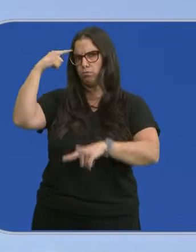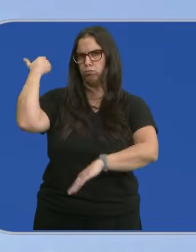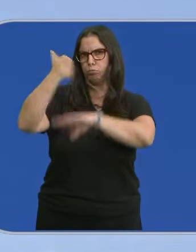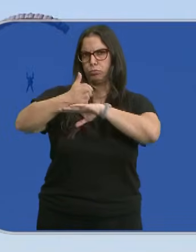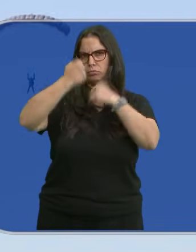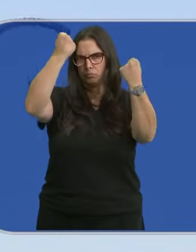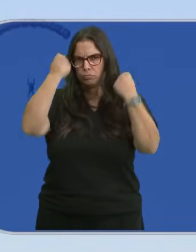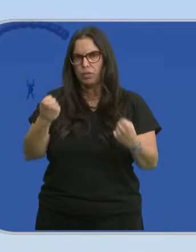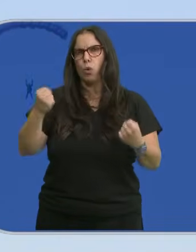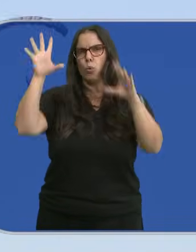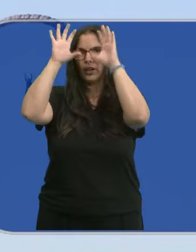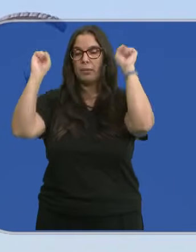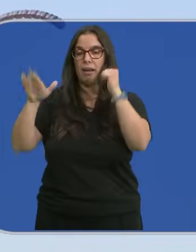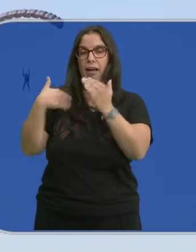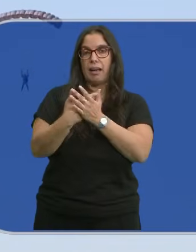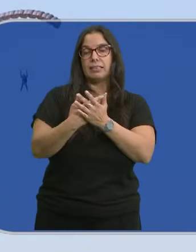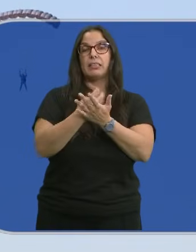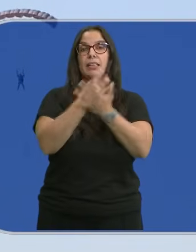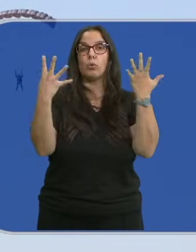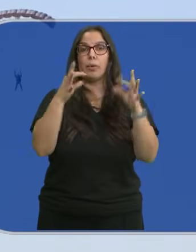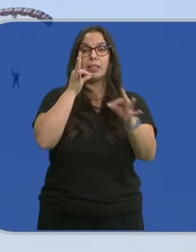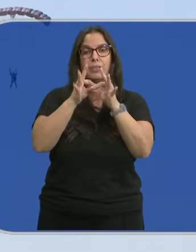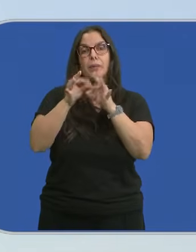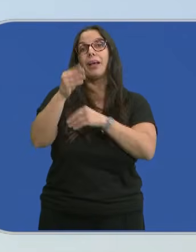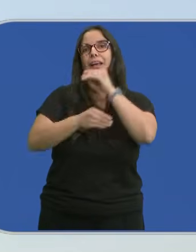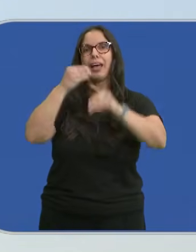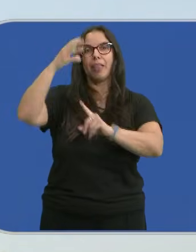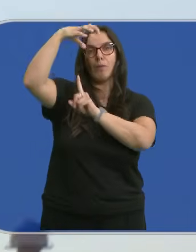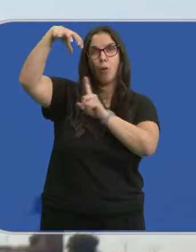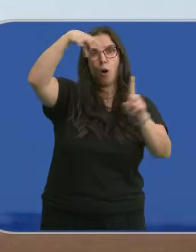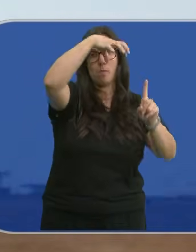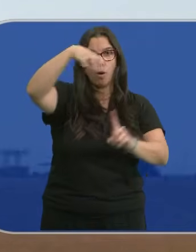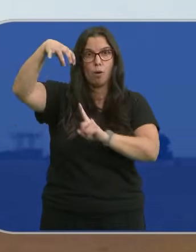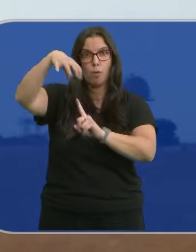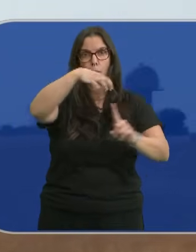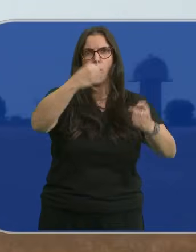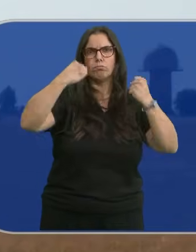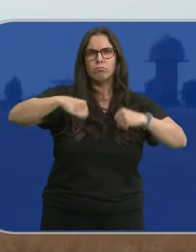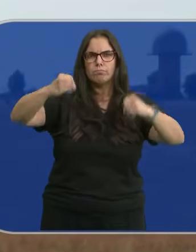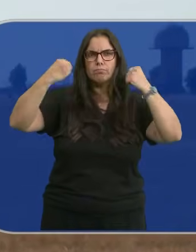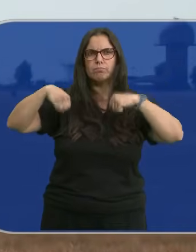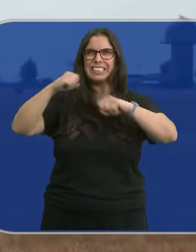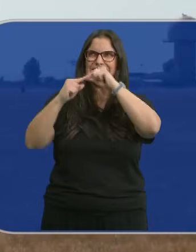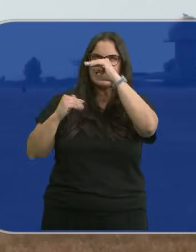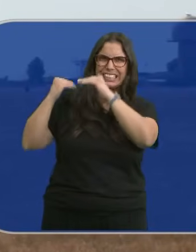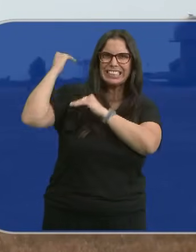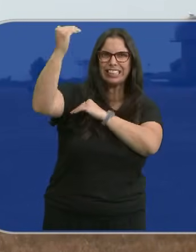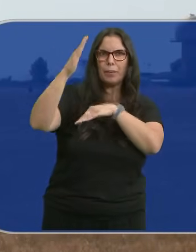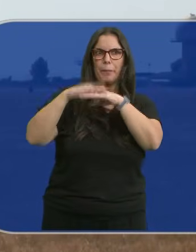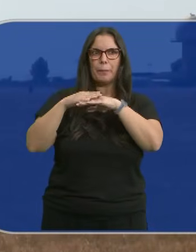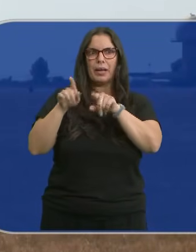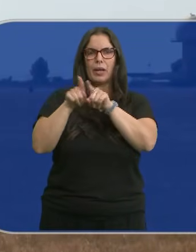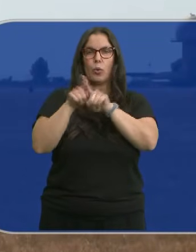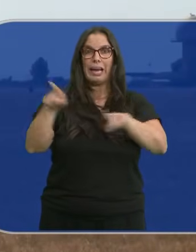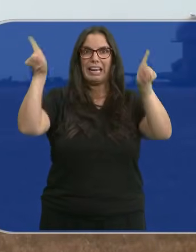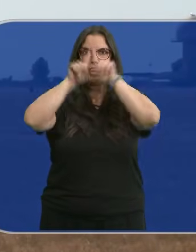Civil. Hasta el 19 de septiembre, lo que están haciendo es practicar saltos en paracaídas de alta cota, que son los que se utilizan para maniobras de infiltración, como